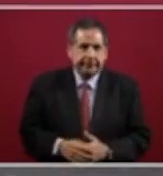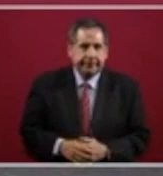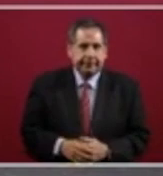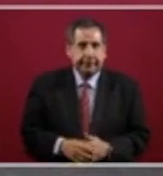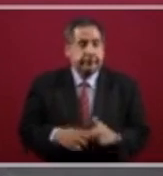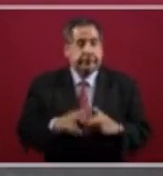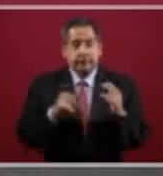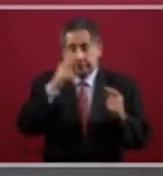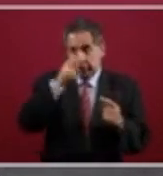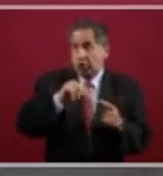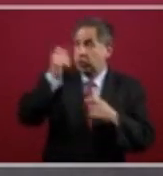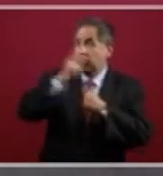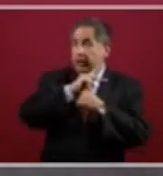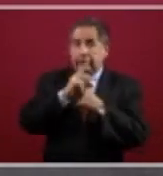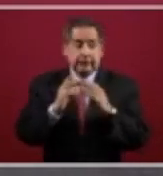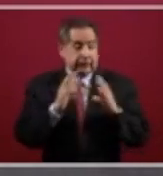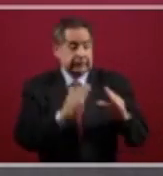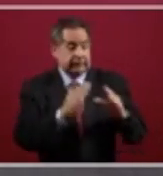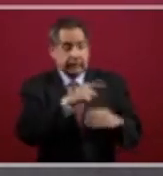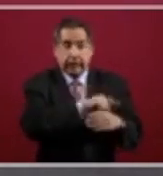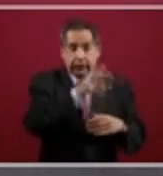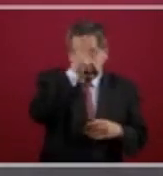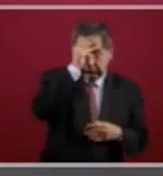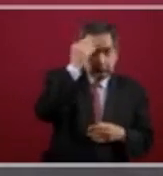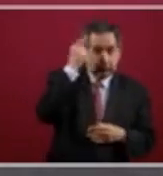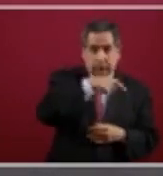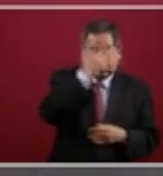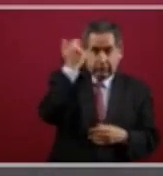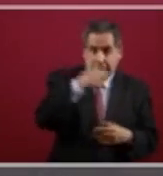ni en México ni en el extranjero.